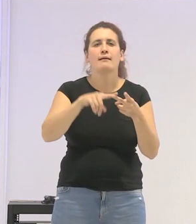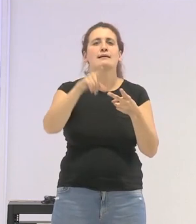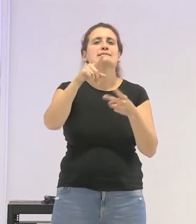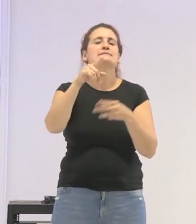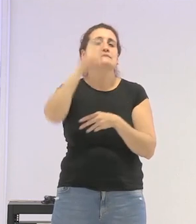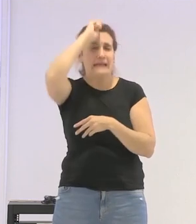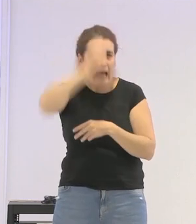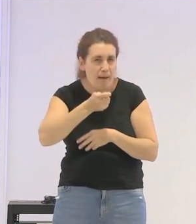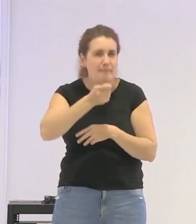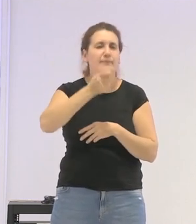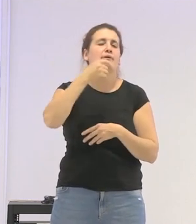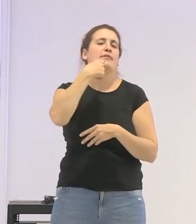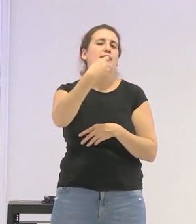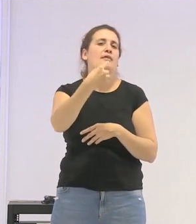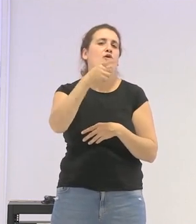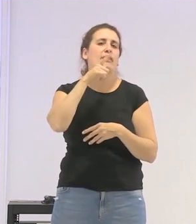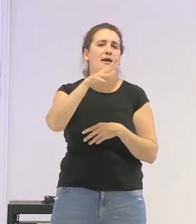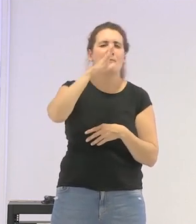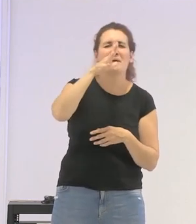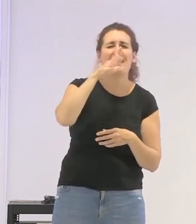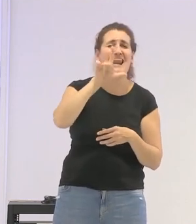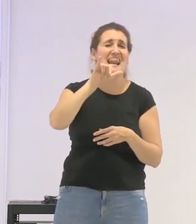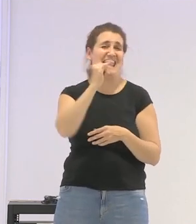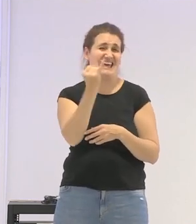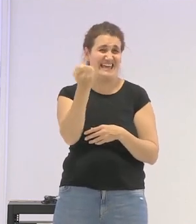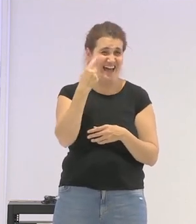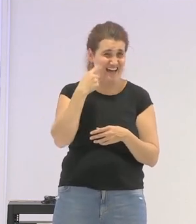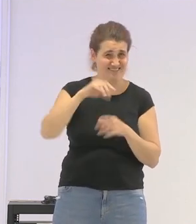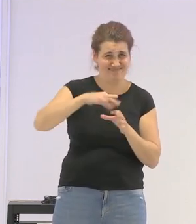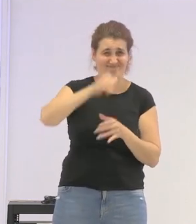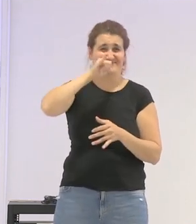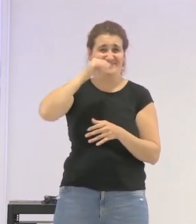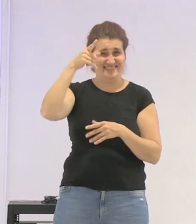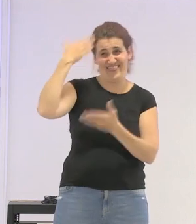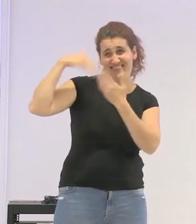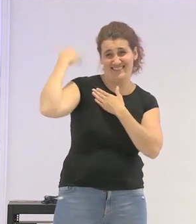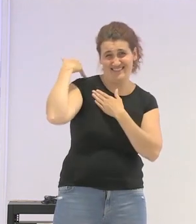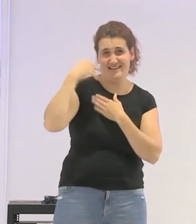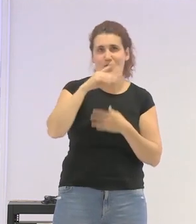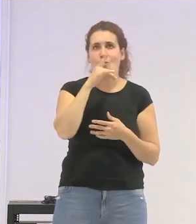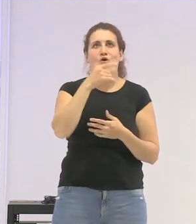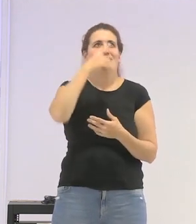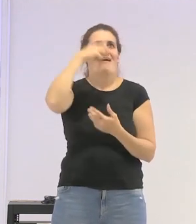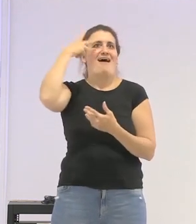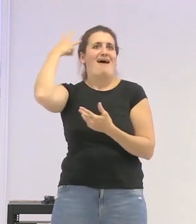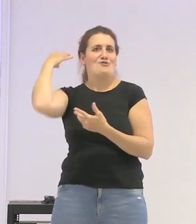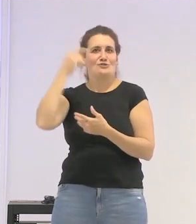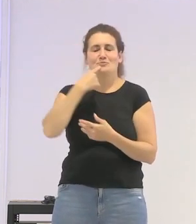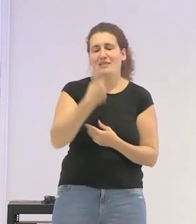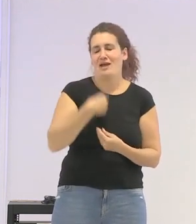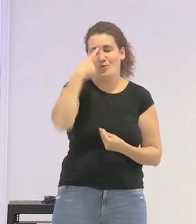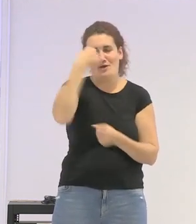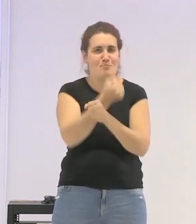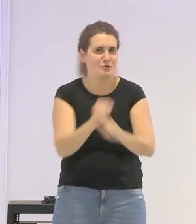que inyectarse, como decía, beber lejía, no sé cómo era, bueno, como cosas que, no sé, que hace unos años quizás nos parecerían que era imposible que